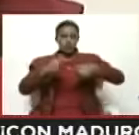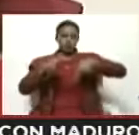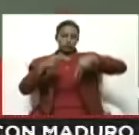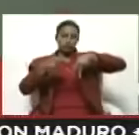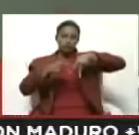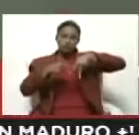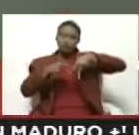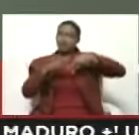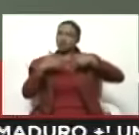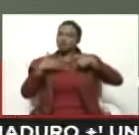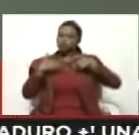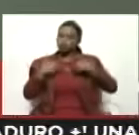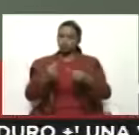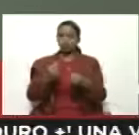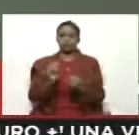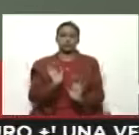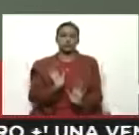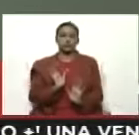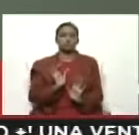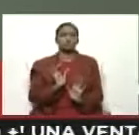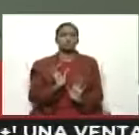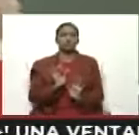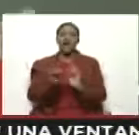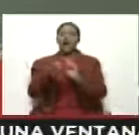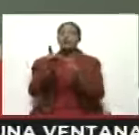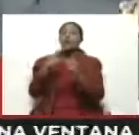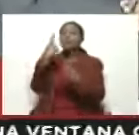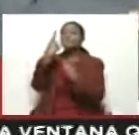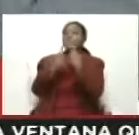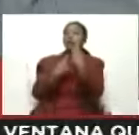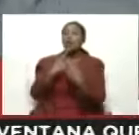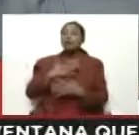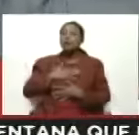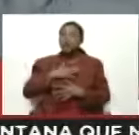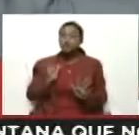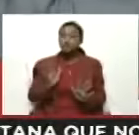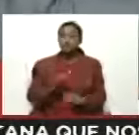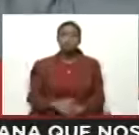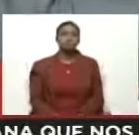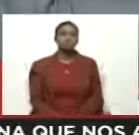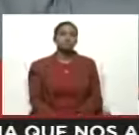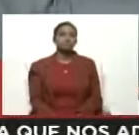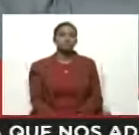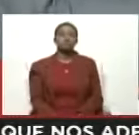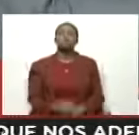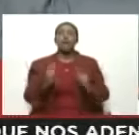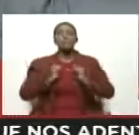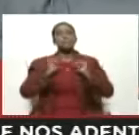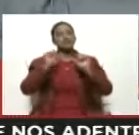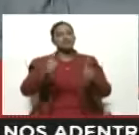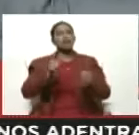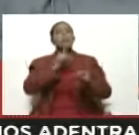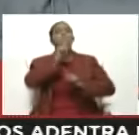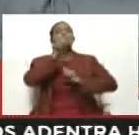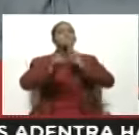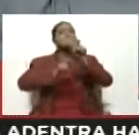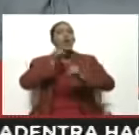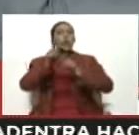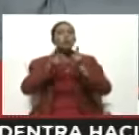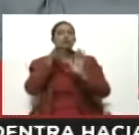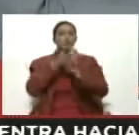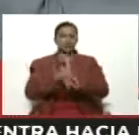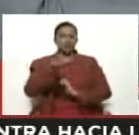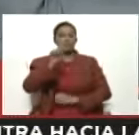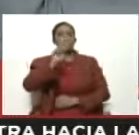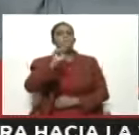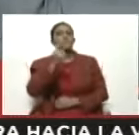alguna pregunta, les agradezco, por favor. Saludos, buenas tardes para todas y todos. Iniciamos el ciclo de preguntas con Melanie Castillo